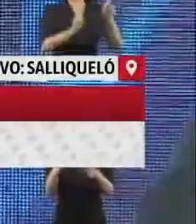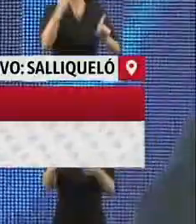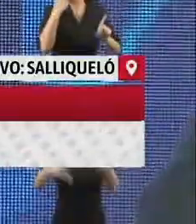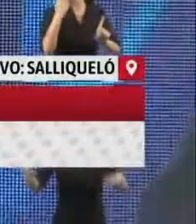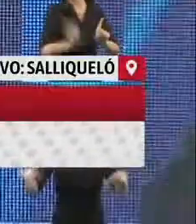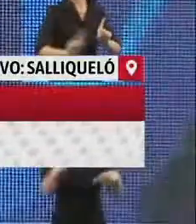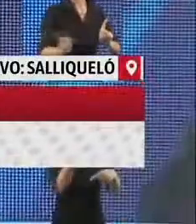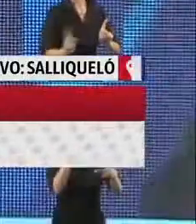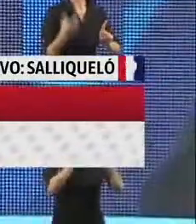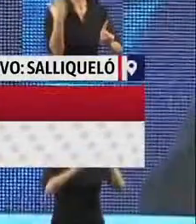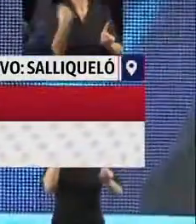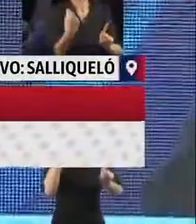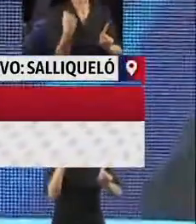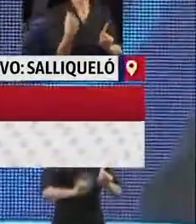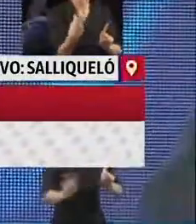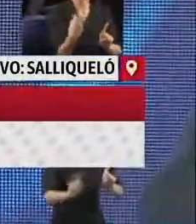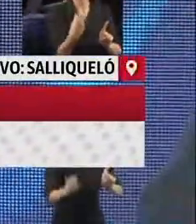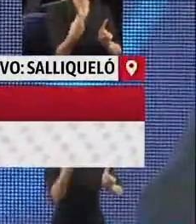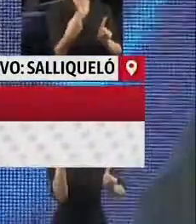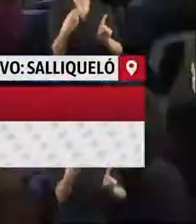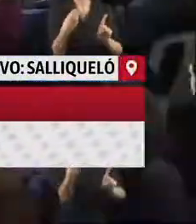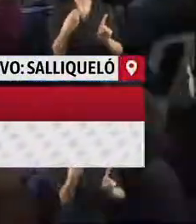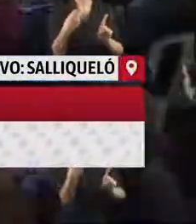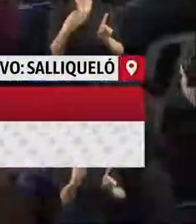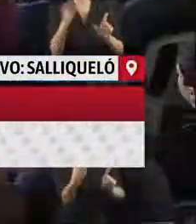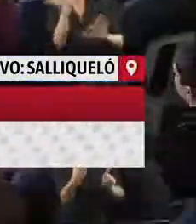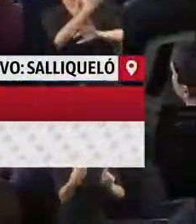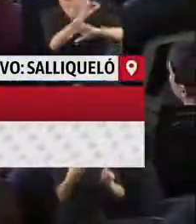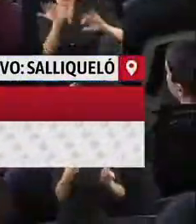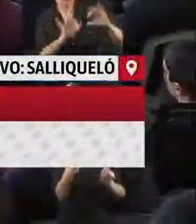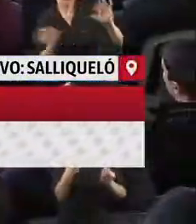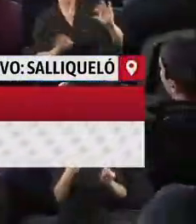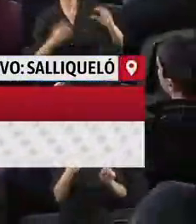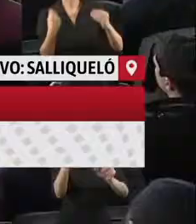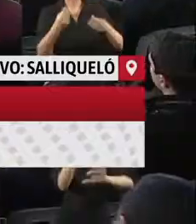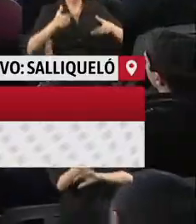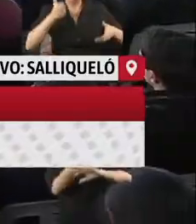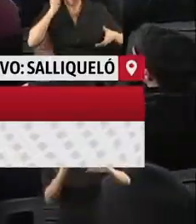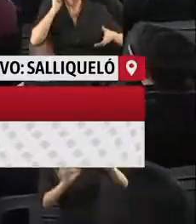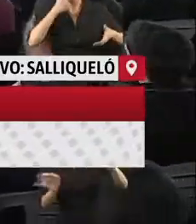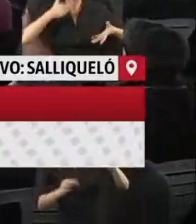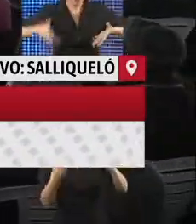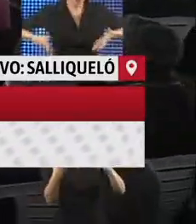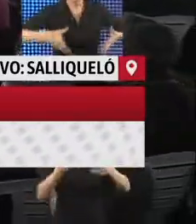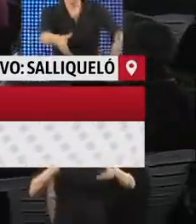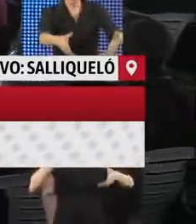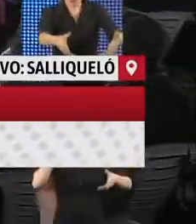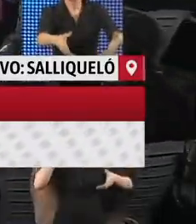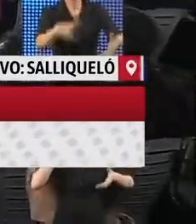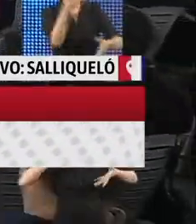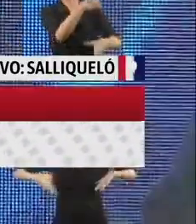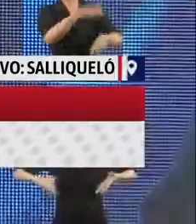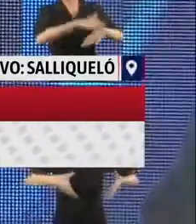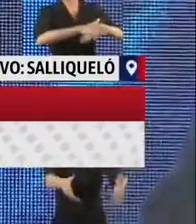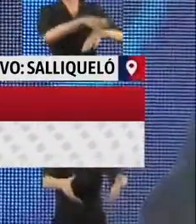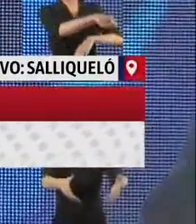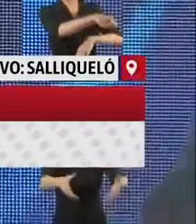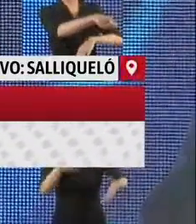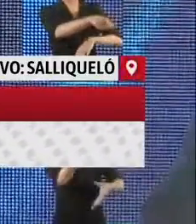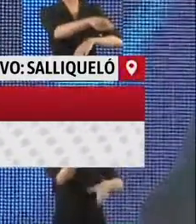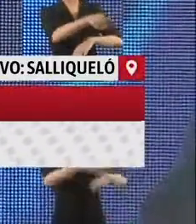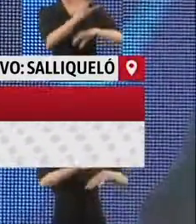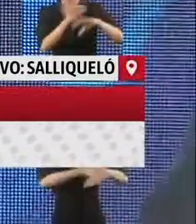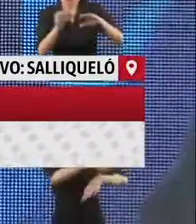la traza del gasoducto, porque la traza del gasoducto también obedece a un diseño, a